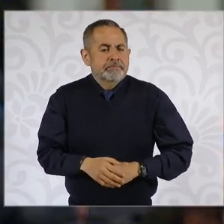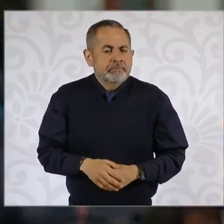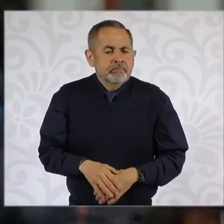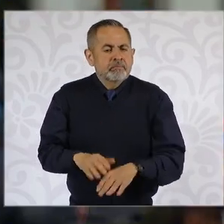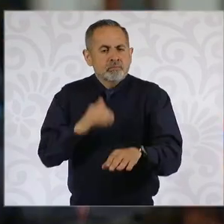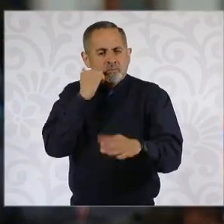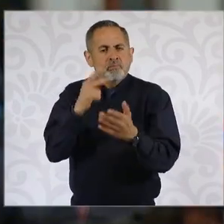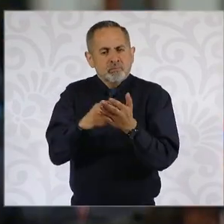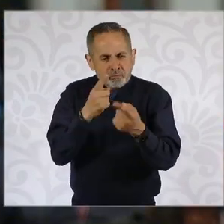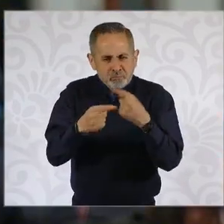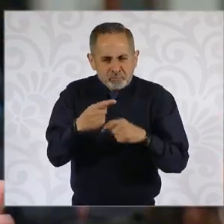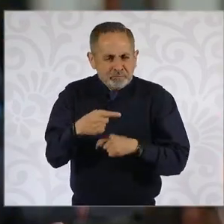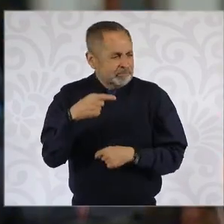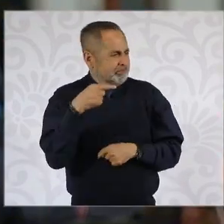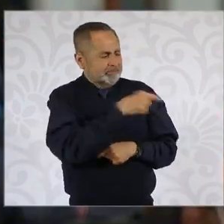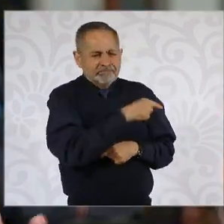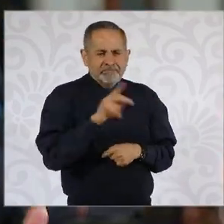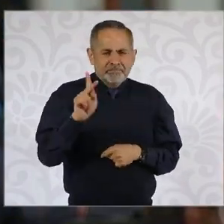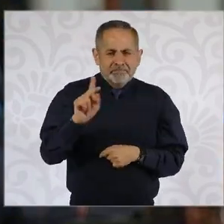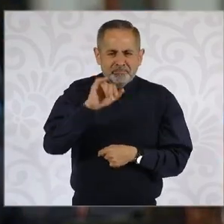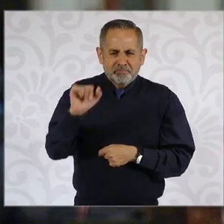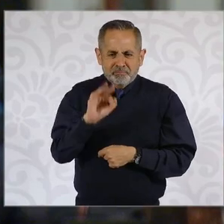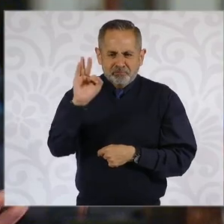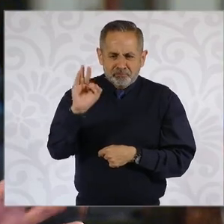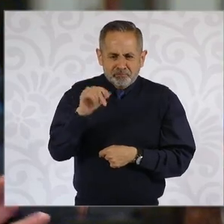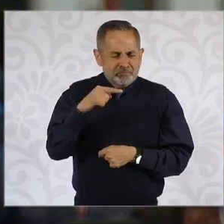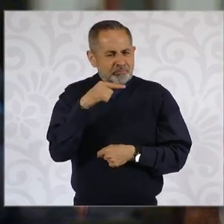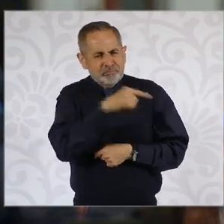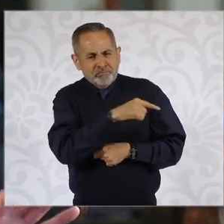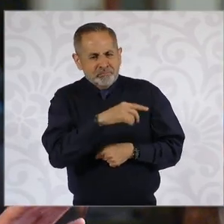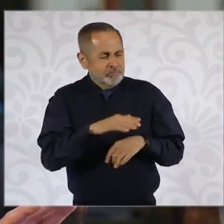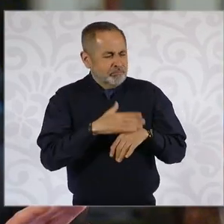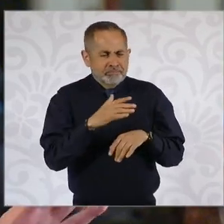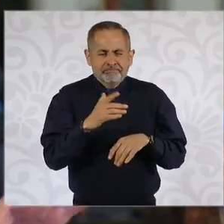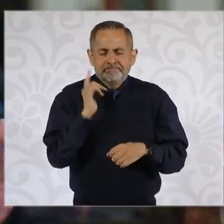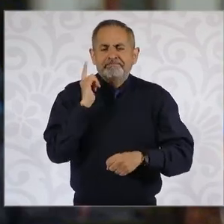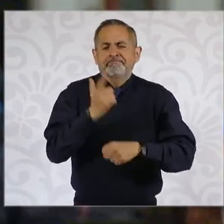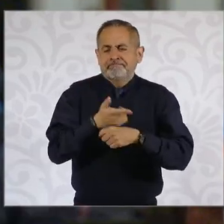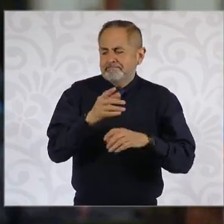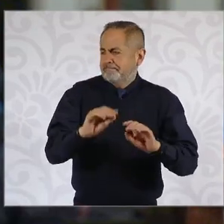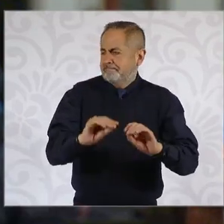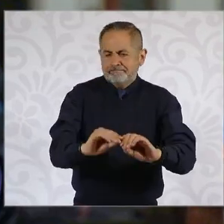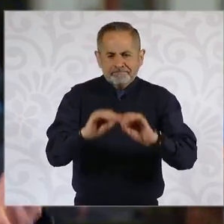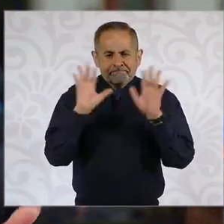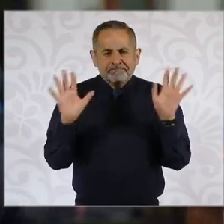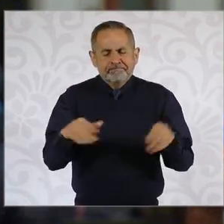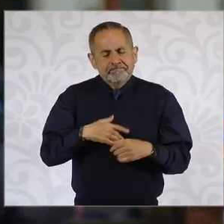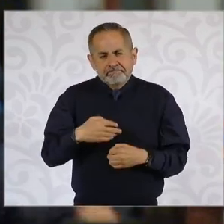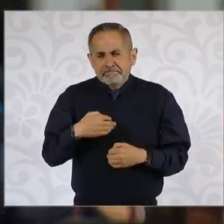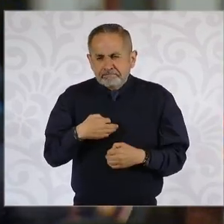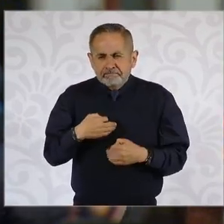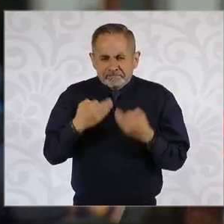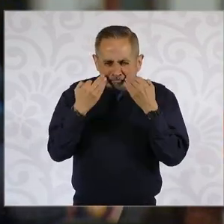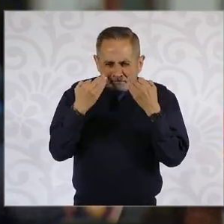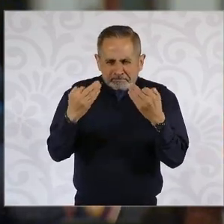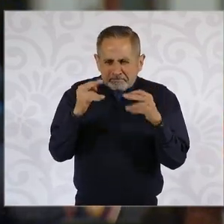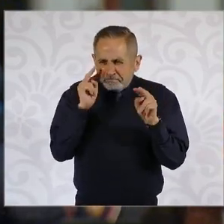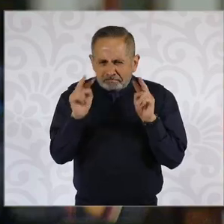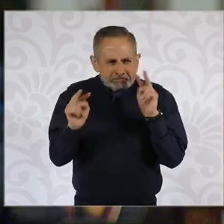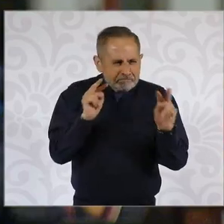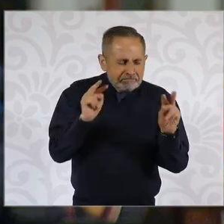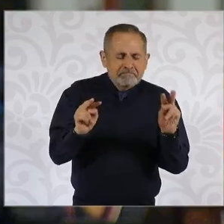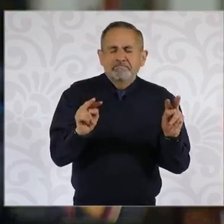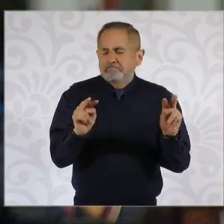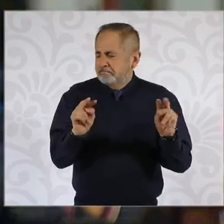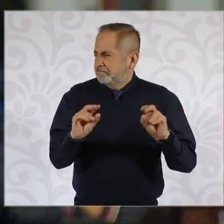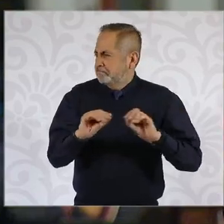Poder Judicial, porque sin lugar a dudas ha dejado pues una posición muy clara en el camino de lo que hemos visto los ciudadanos. Me